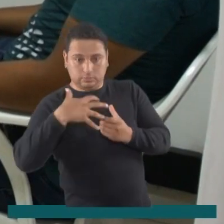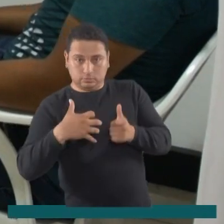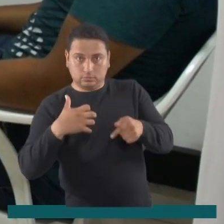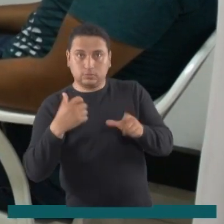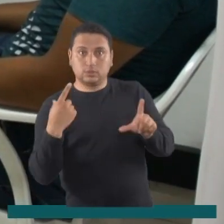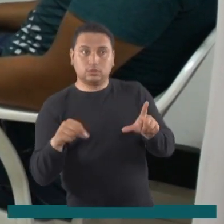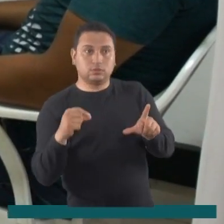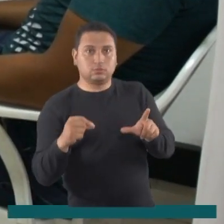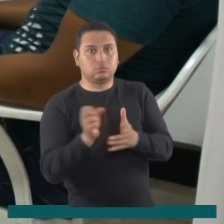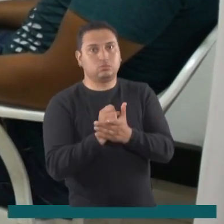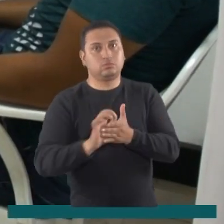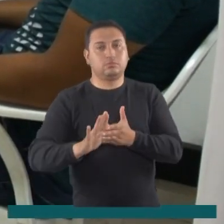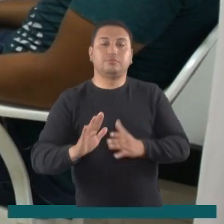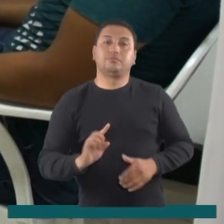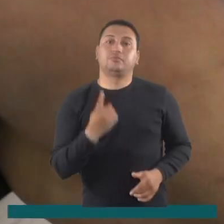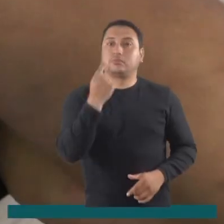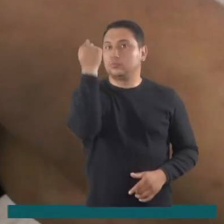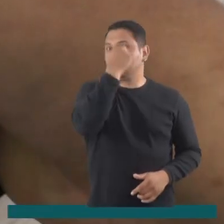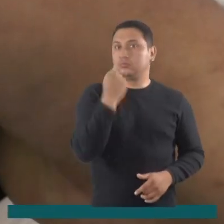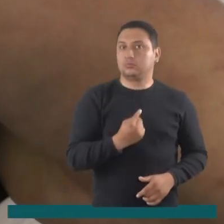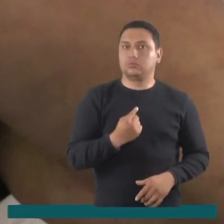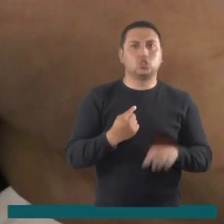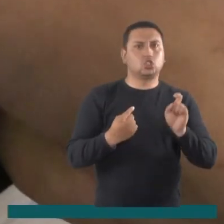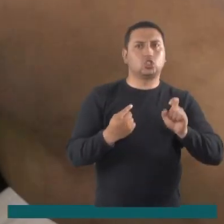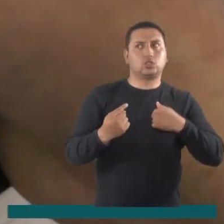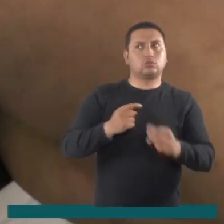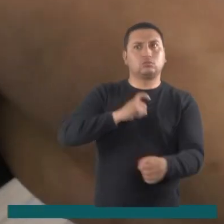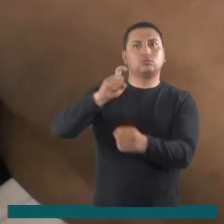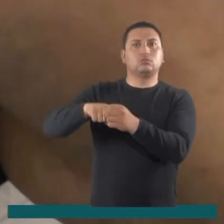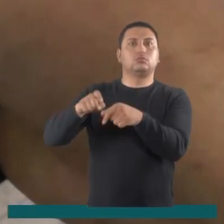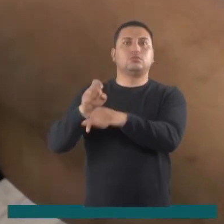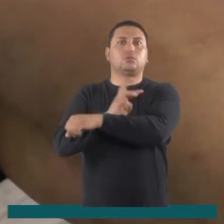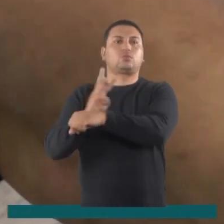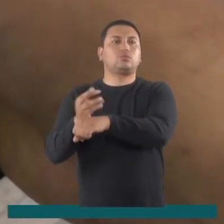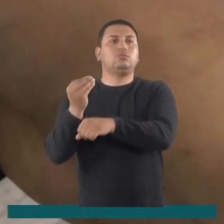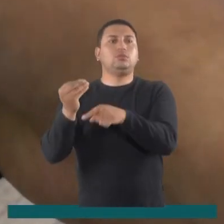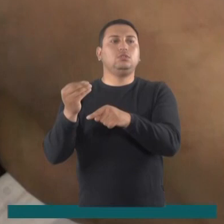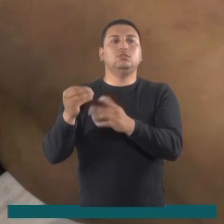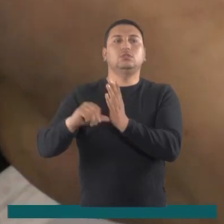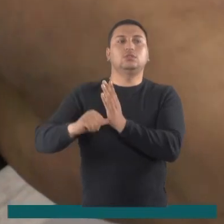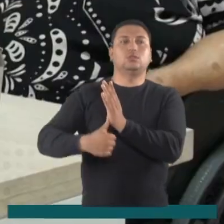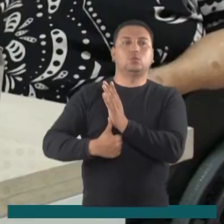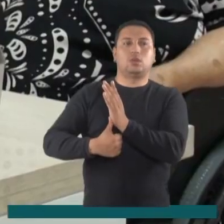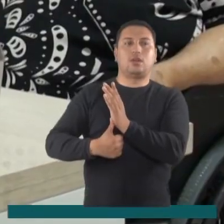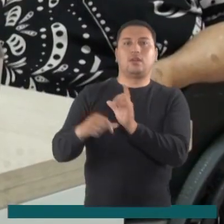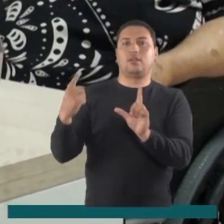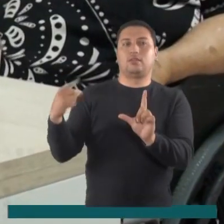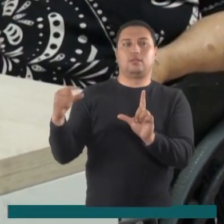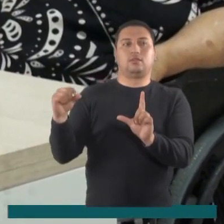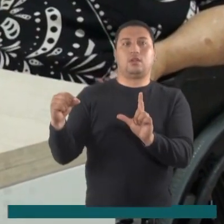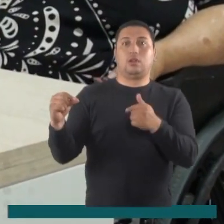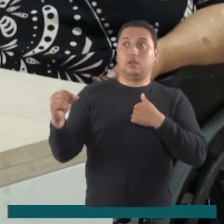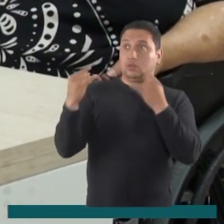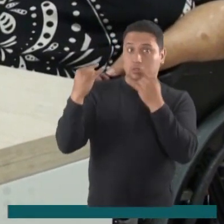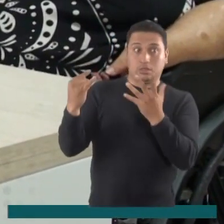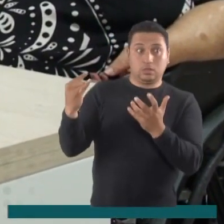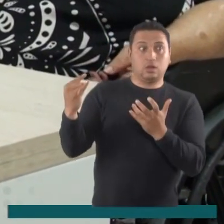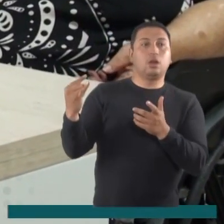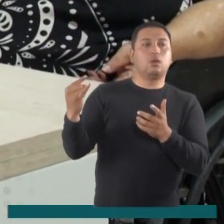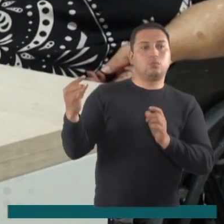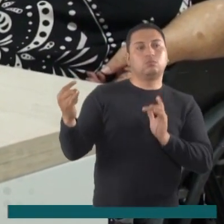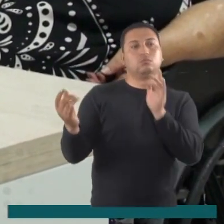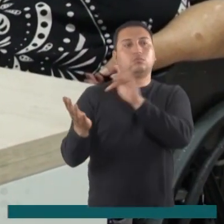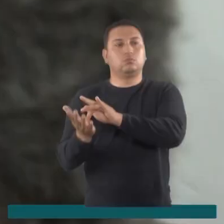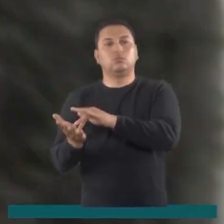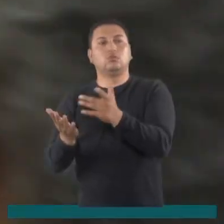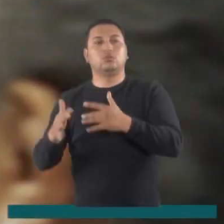Desde el 1 de septiembre no hay necesidad de agendamiento web para el trámite de la cédula digital y los interesados solo deben acudir a las sedes de